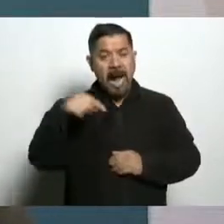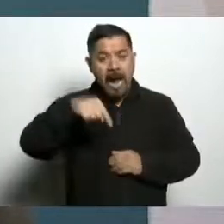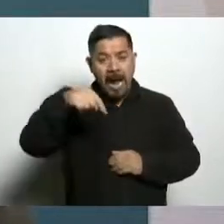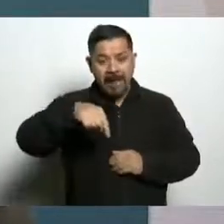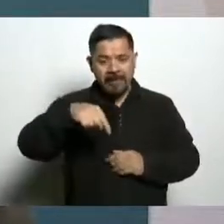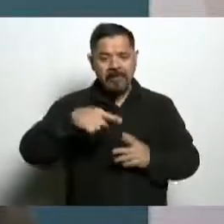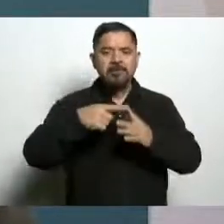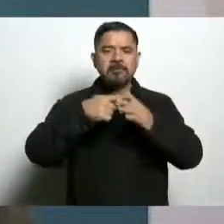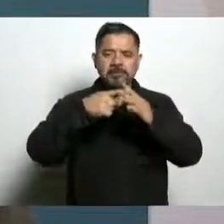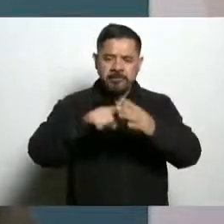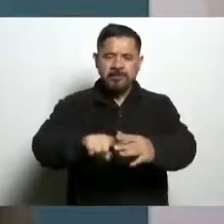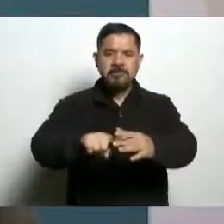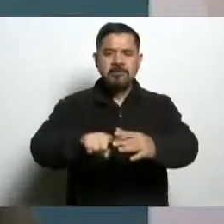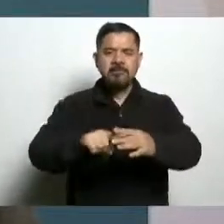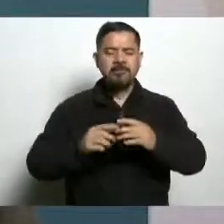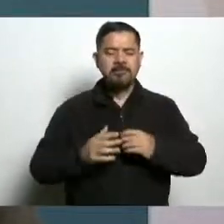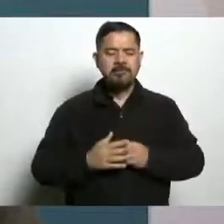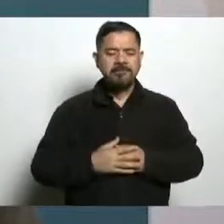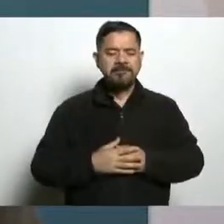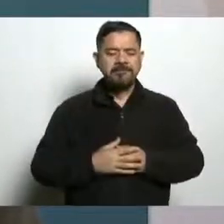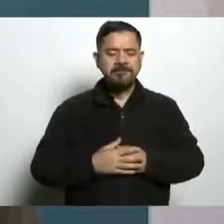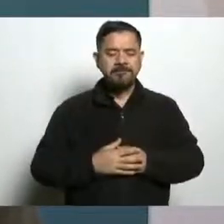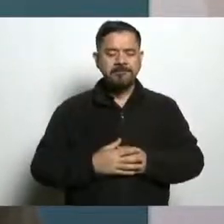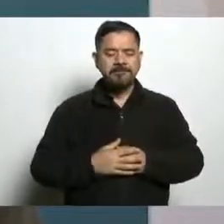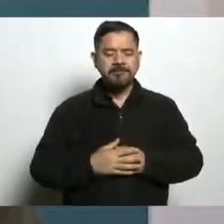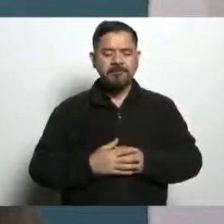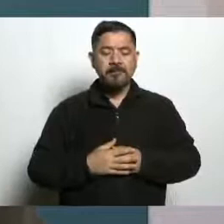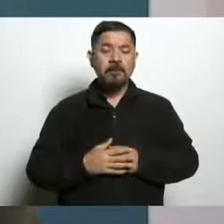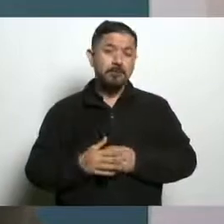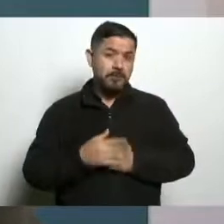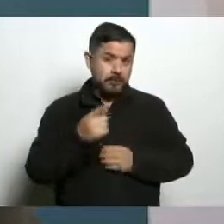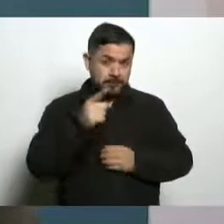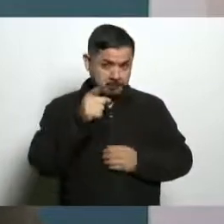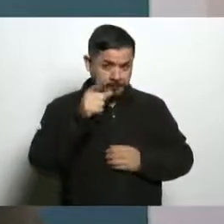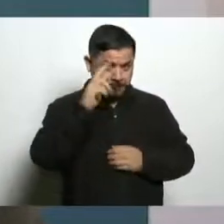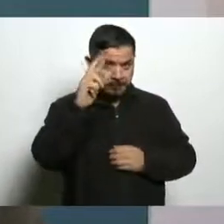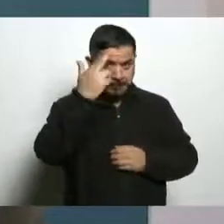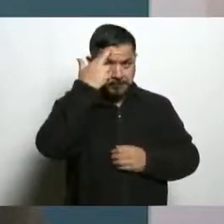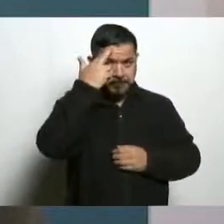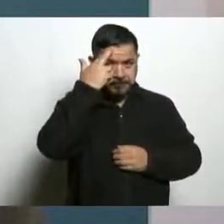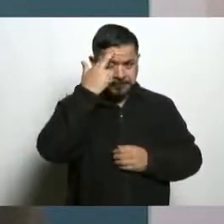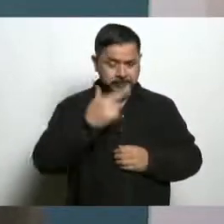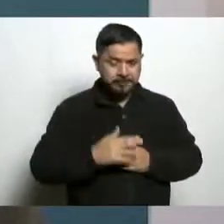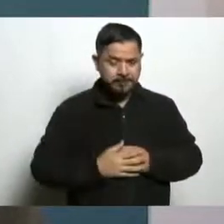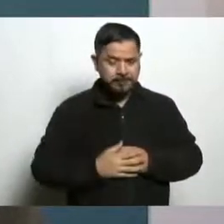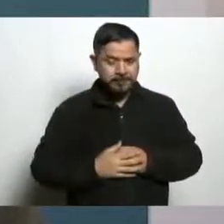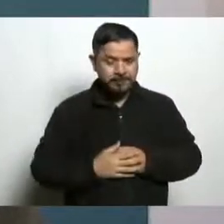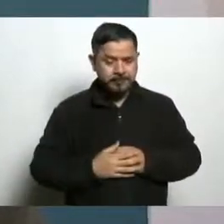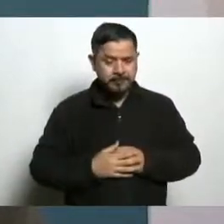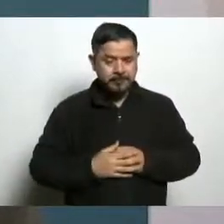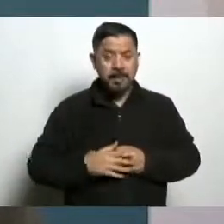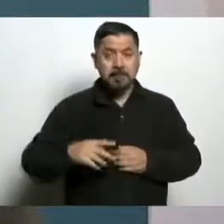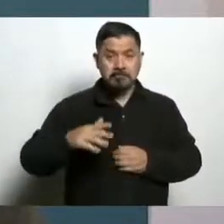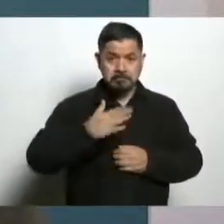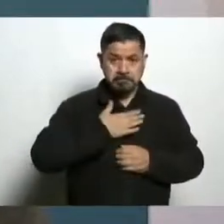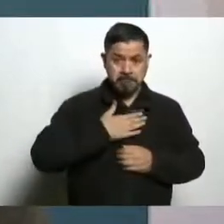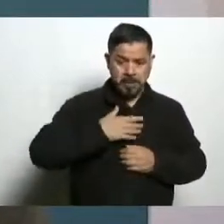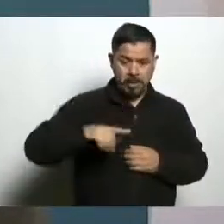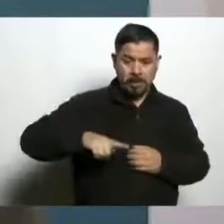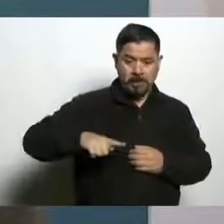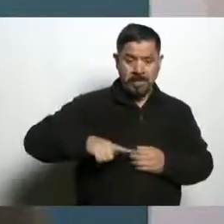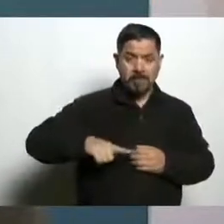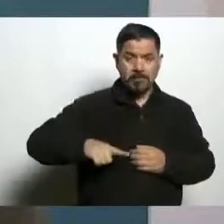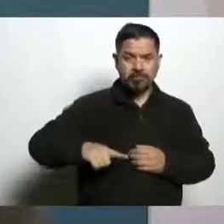comenzamos, porque si ustedes recuerdan, el gobierno nuestro asumió